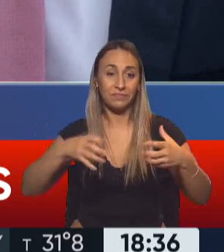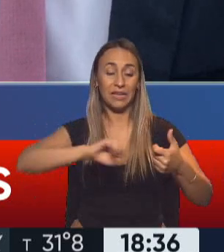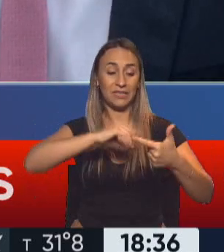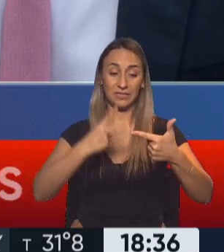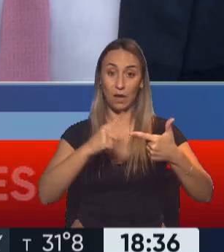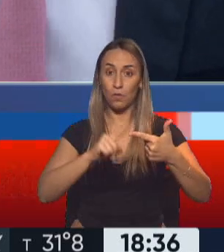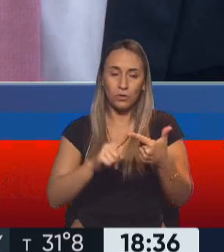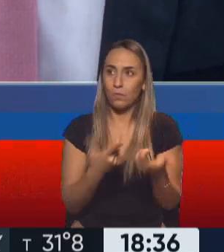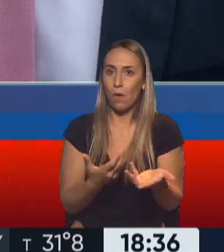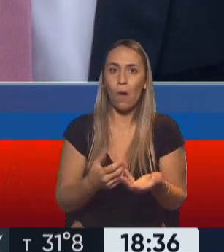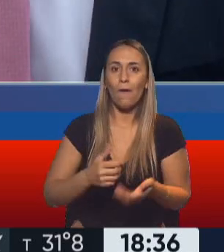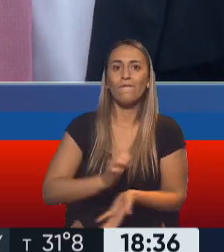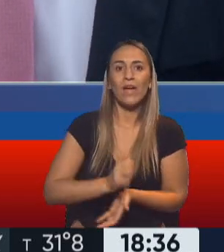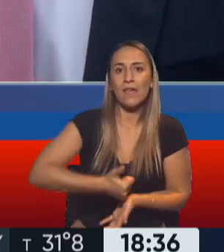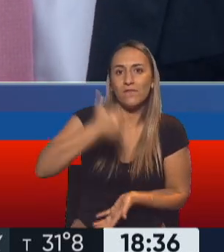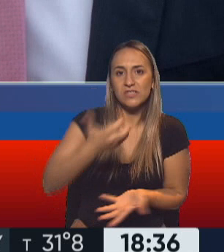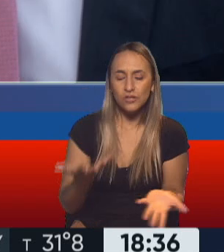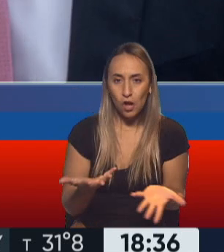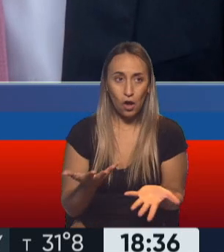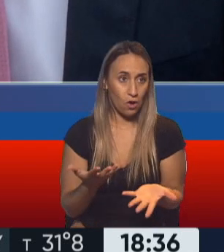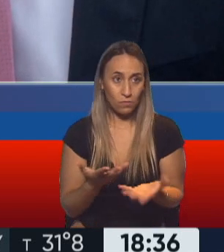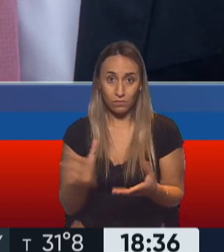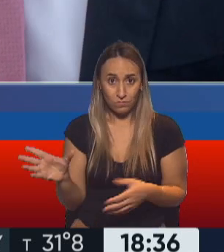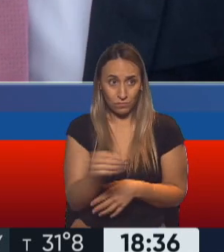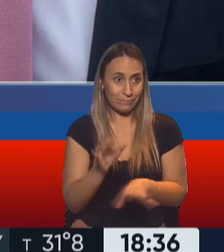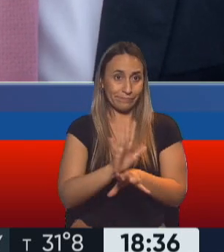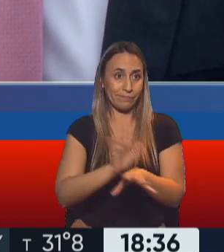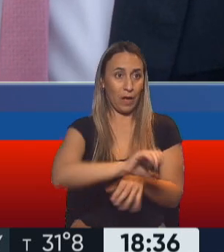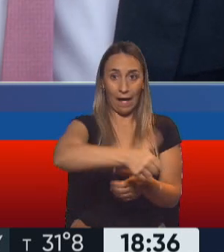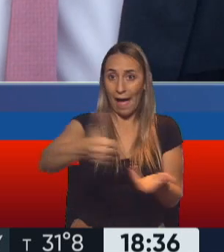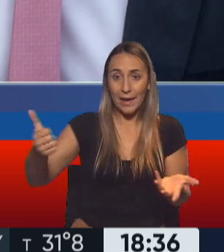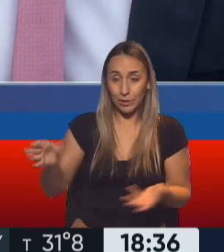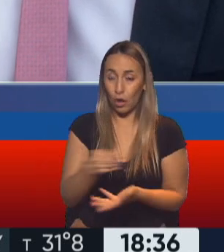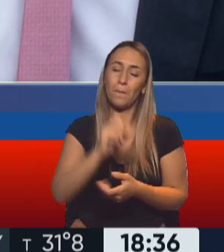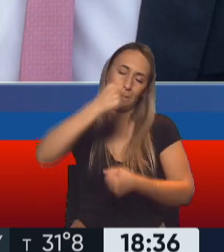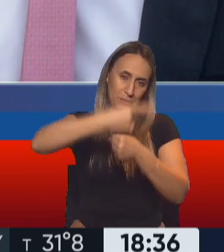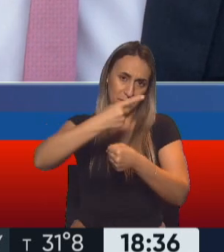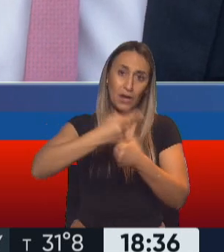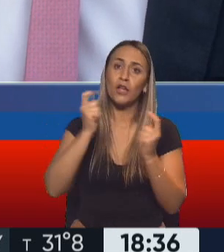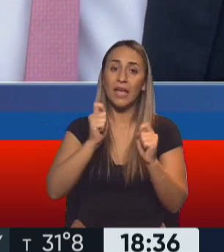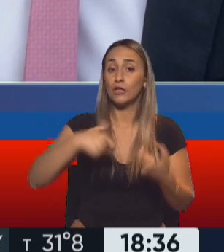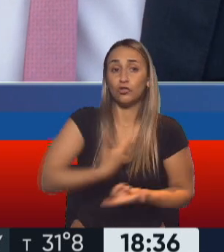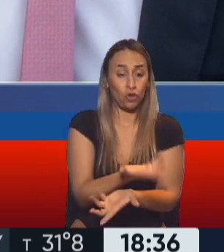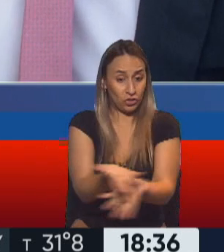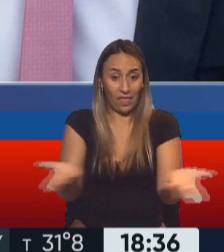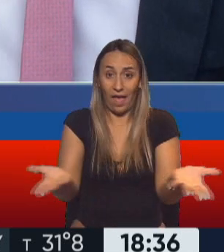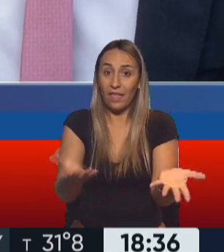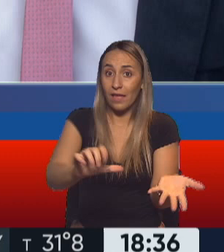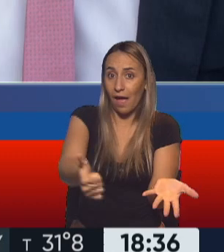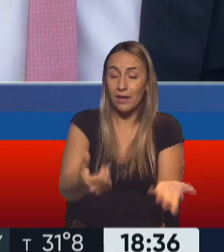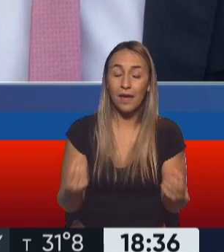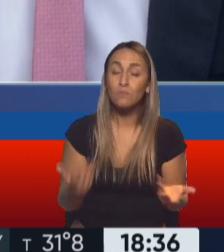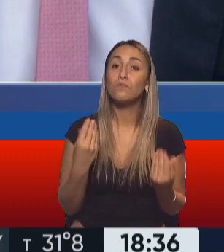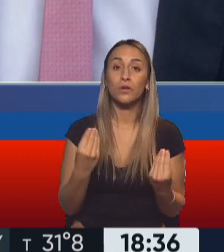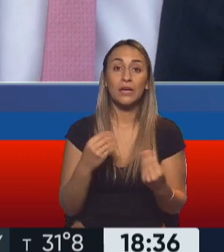beneficio, un ganar-ganar para todos. Es decir, primeramente para los ciudadanos, porque es empezar a regularizar una situación, y en